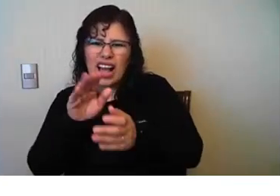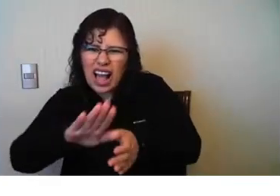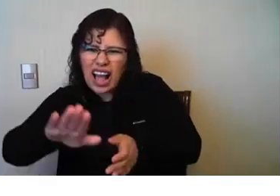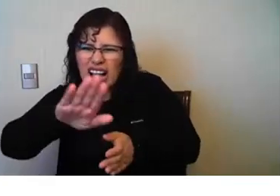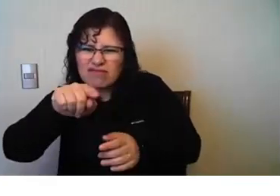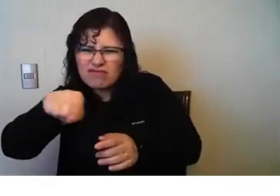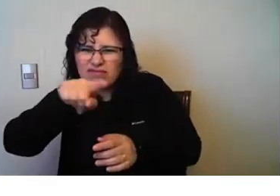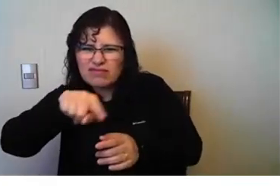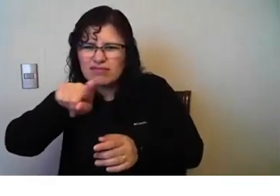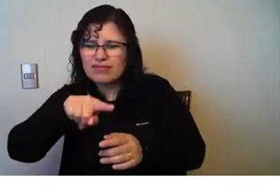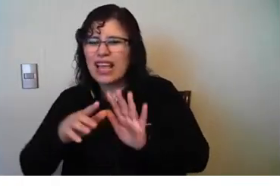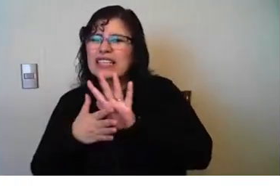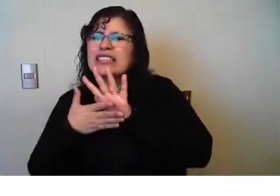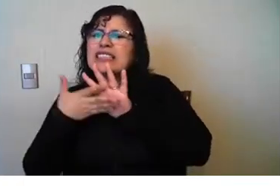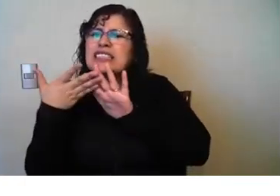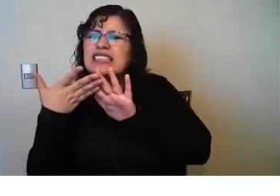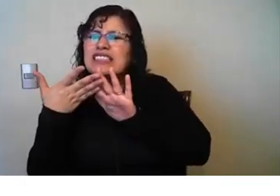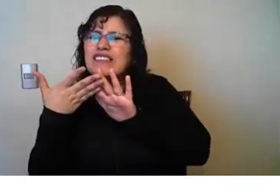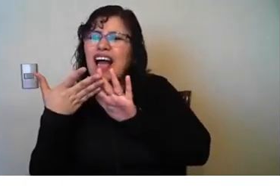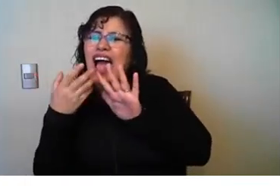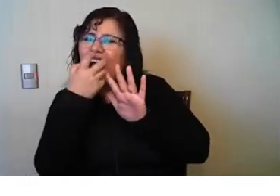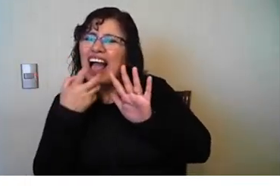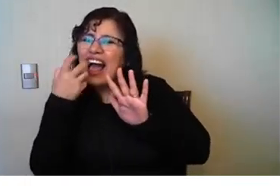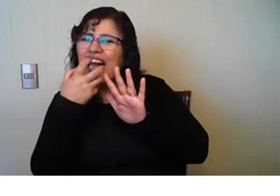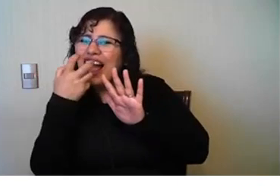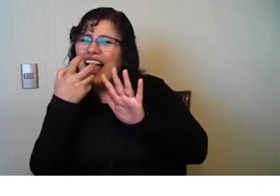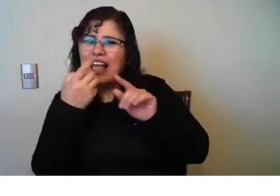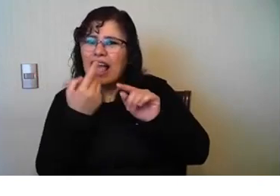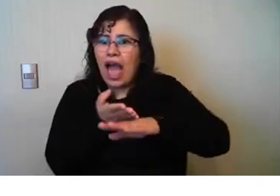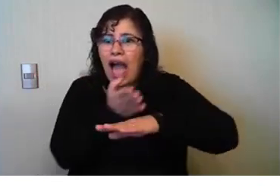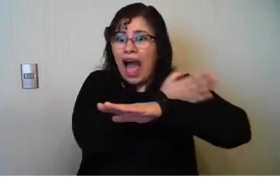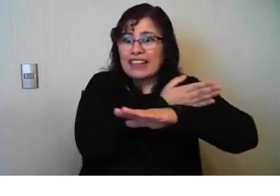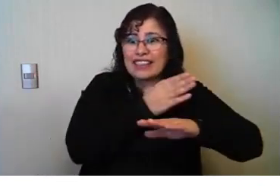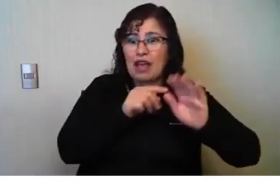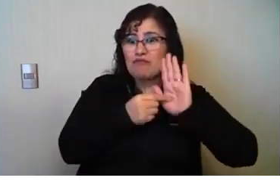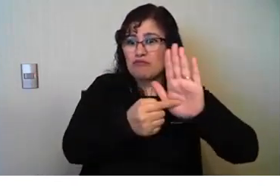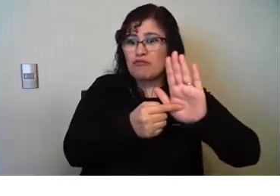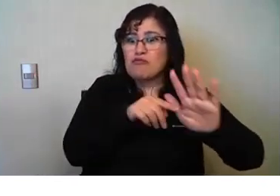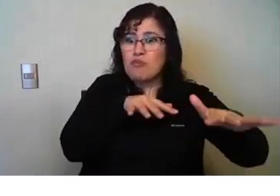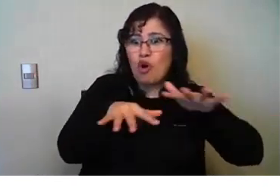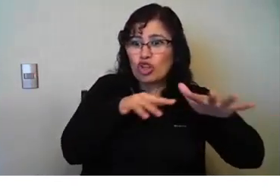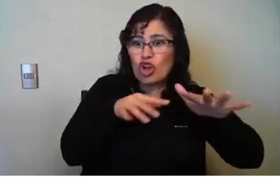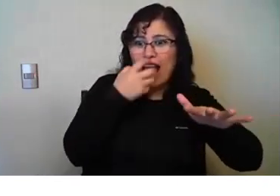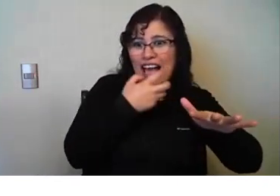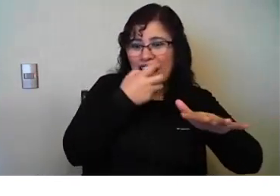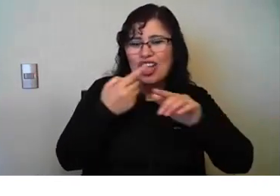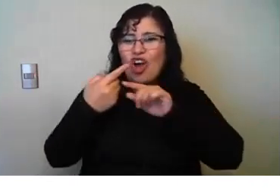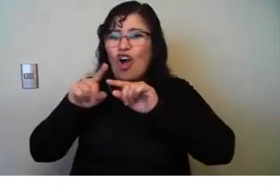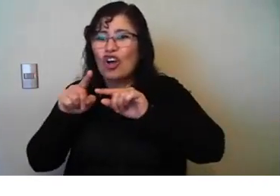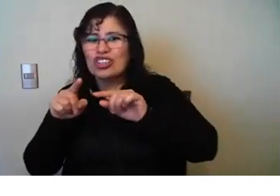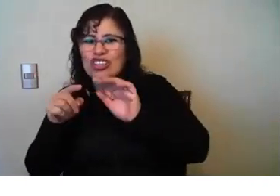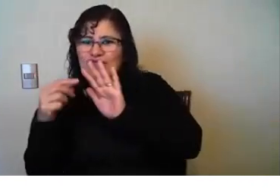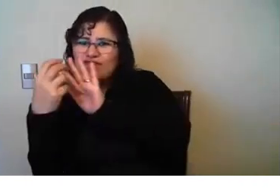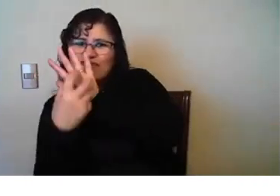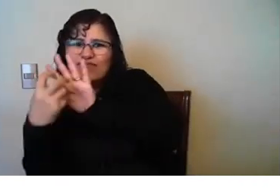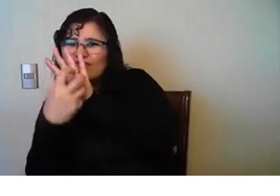parte sensitiva del lenguaje. Y generalmente la podemos dibujar, eso va a depender un poco del autor, en esta zona que